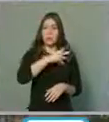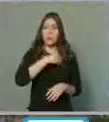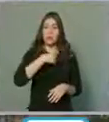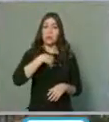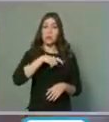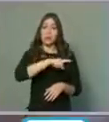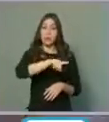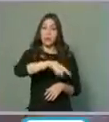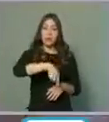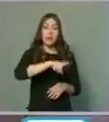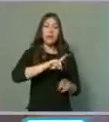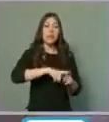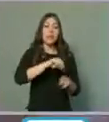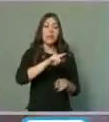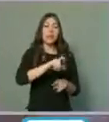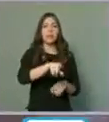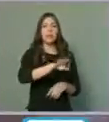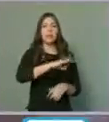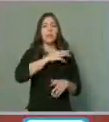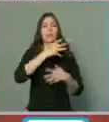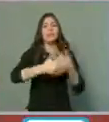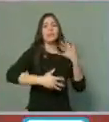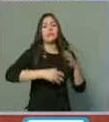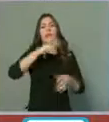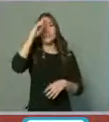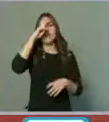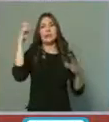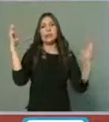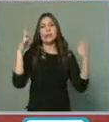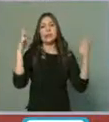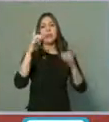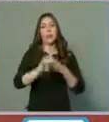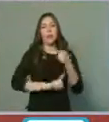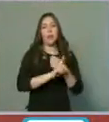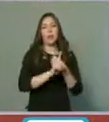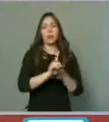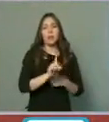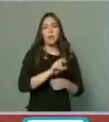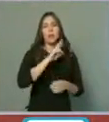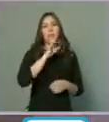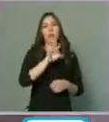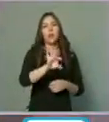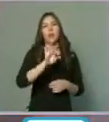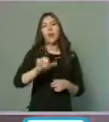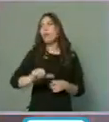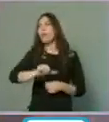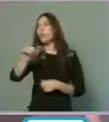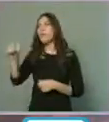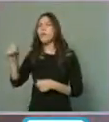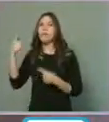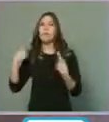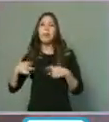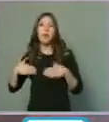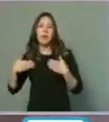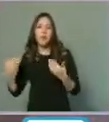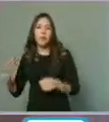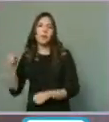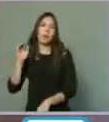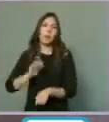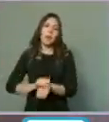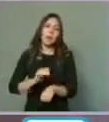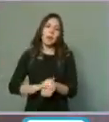albacea de entre ellos, va a haber un Necesitan un referee. Entonces quizá a un amigo, a una persona de confianza referee. Cuando hay testamento, cuando